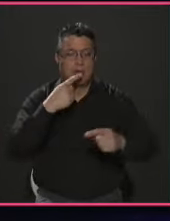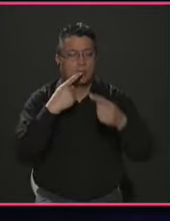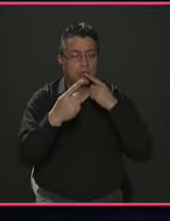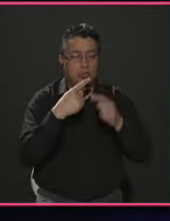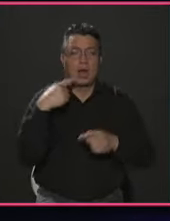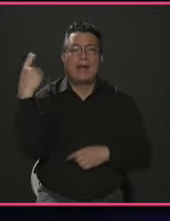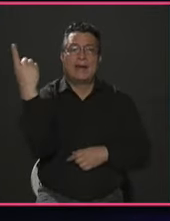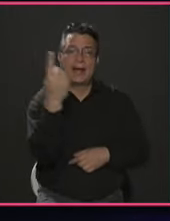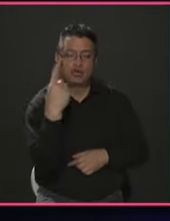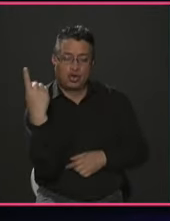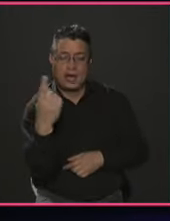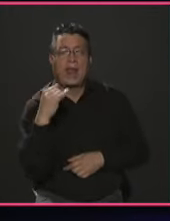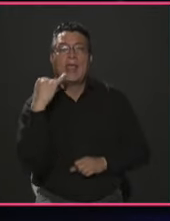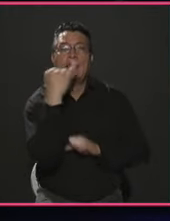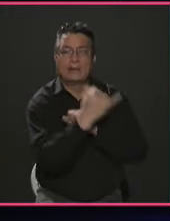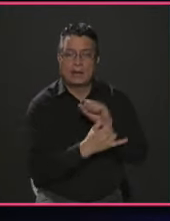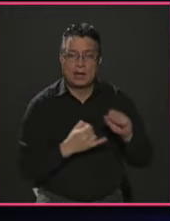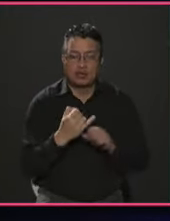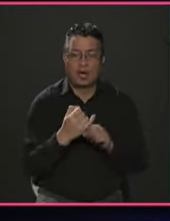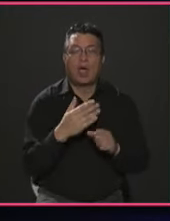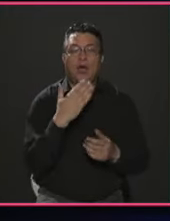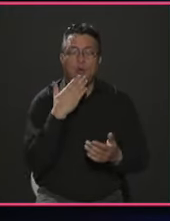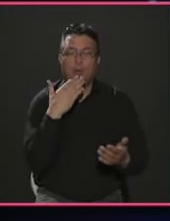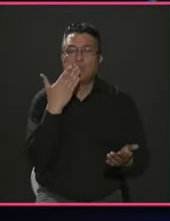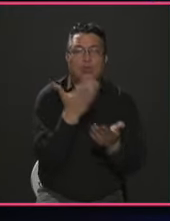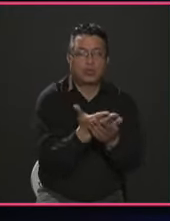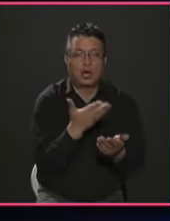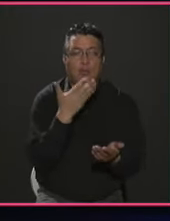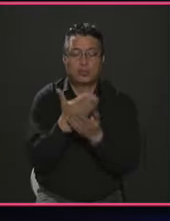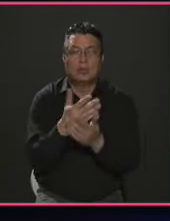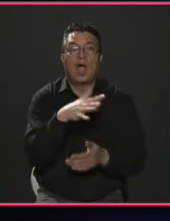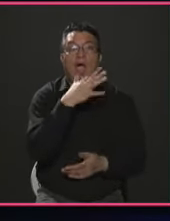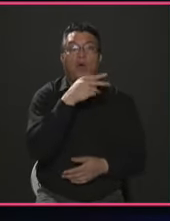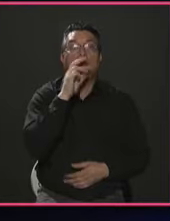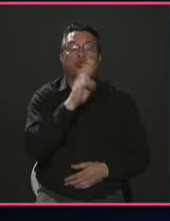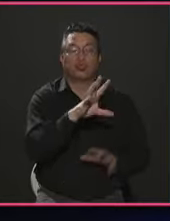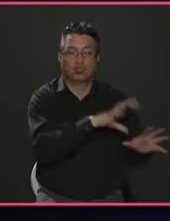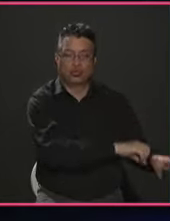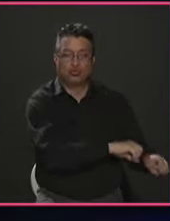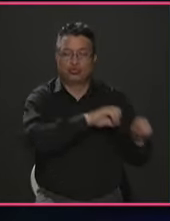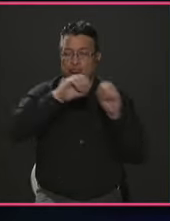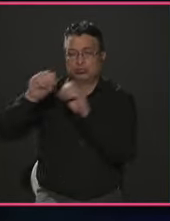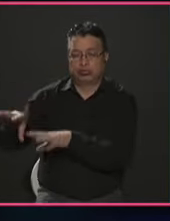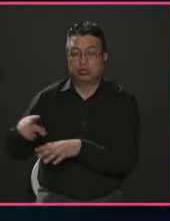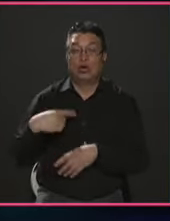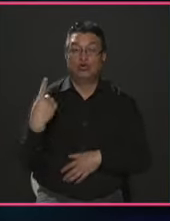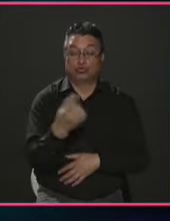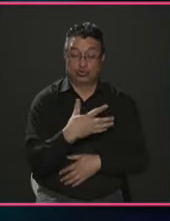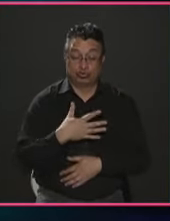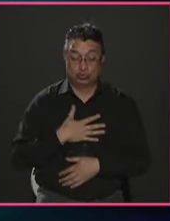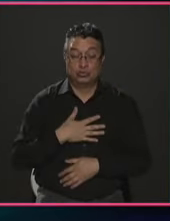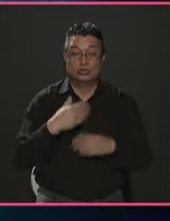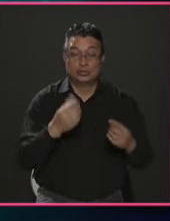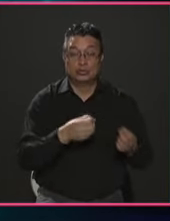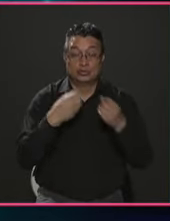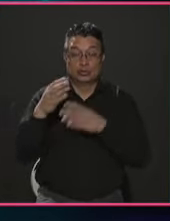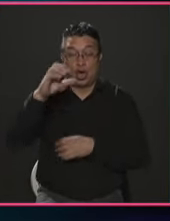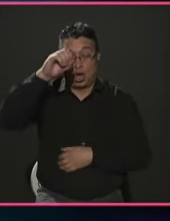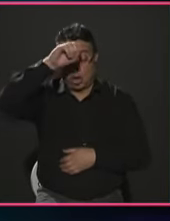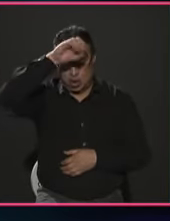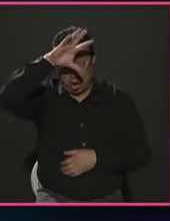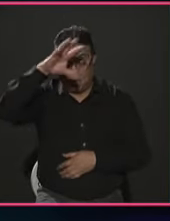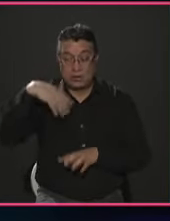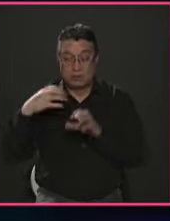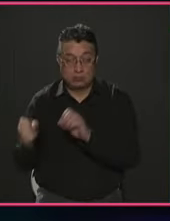nacionales e internacionales que han propuesto traer agua del sur si nosotros llevamos el cobre